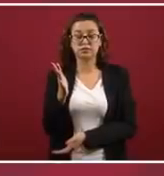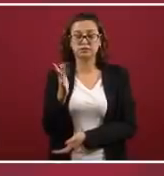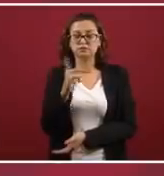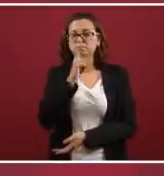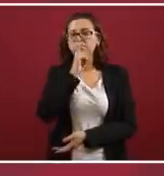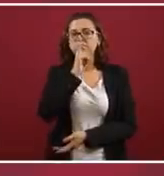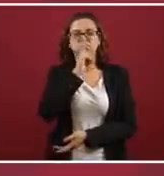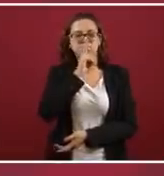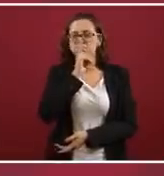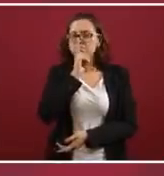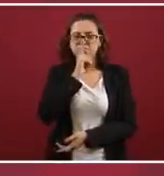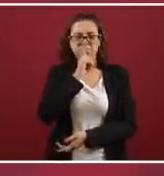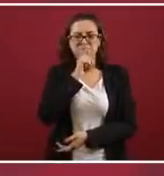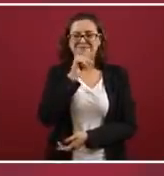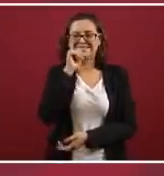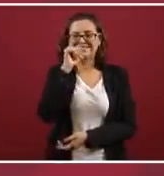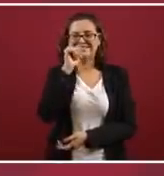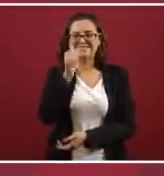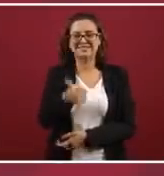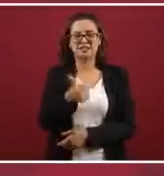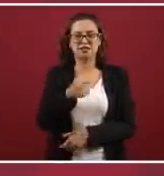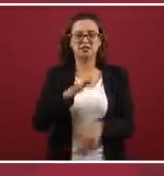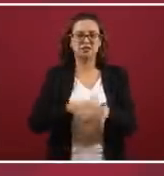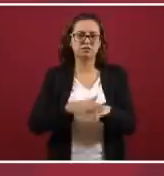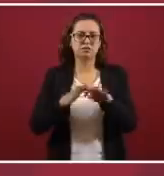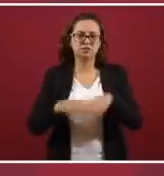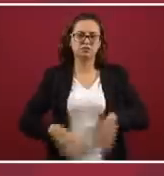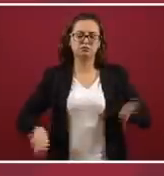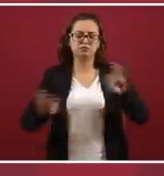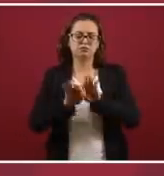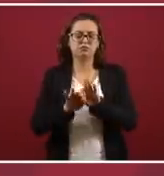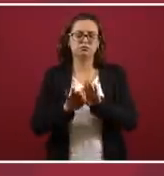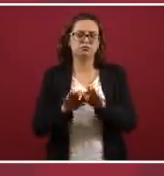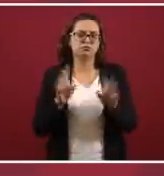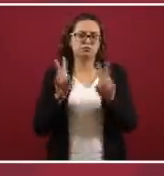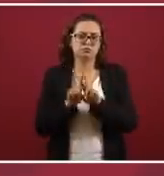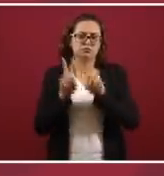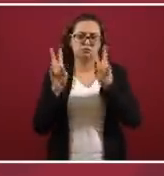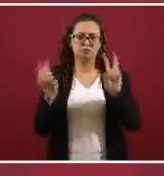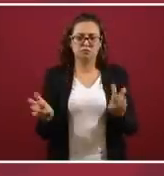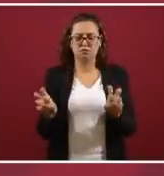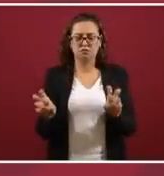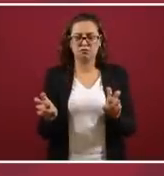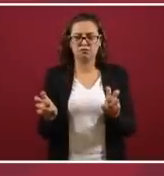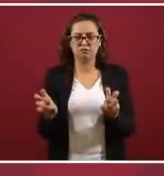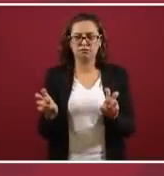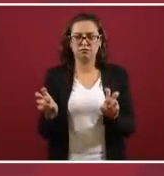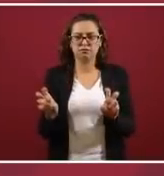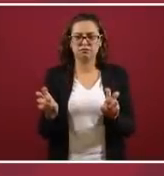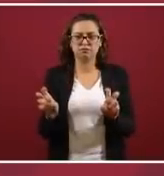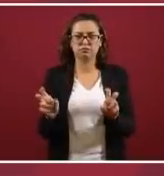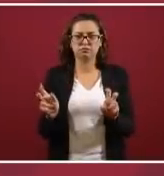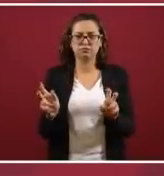estos insumos que son fundamentales, sobre todo lo que tiene que ver con quienes